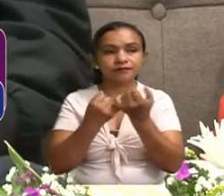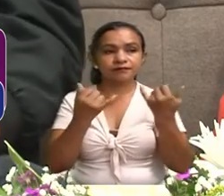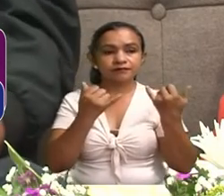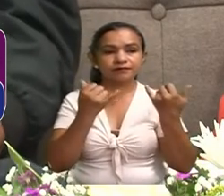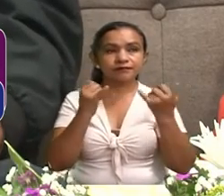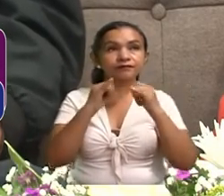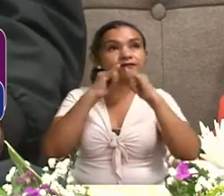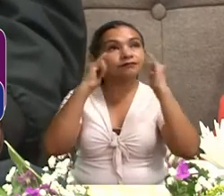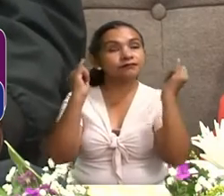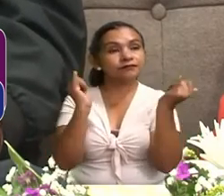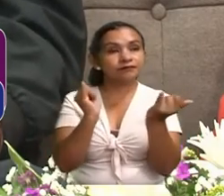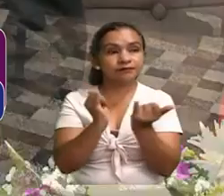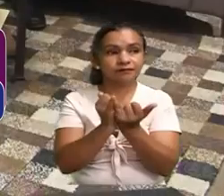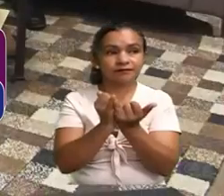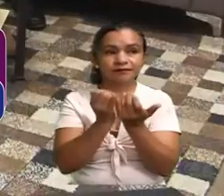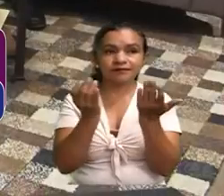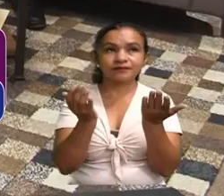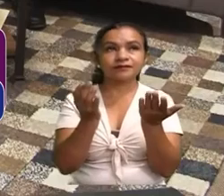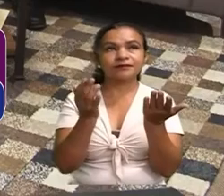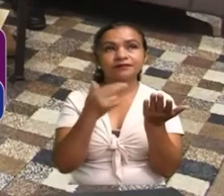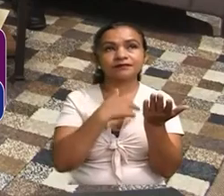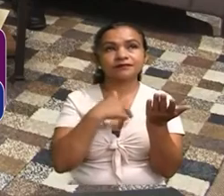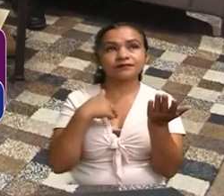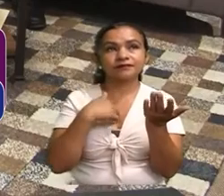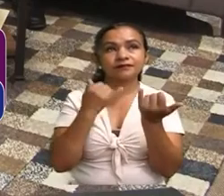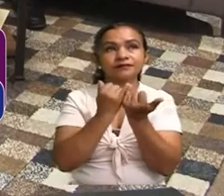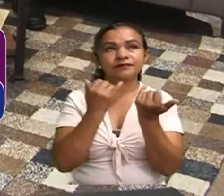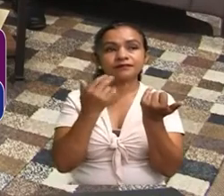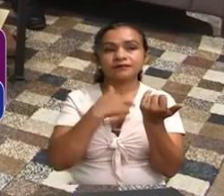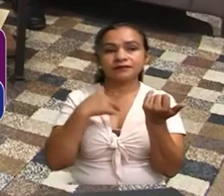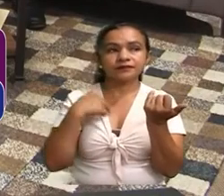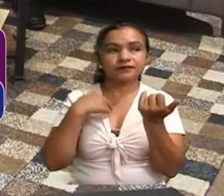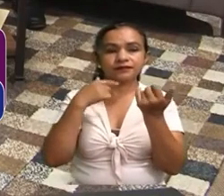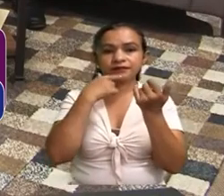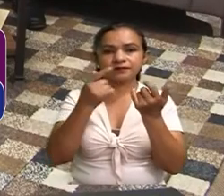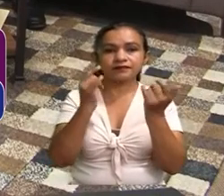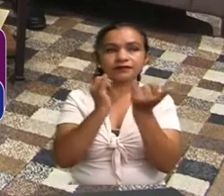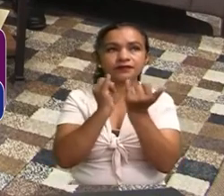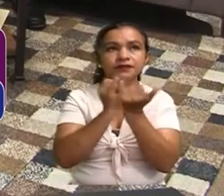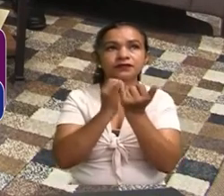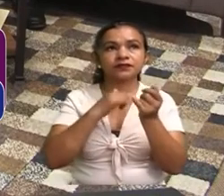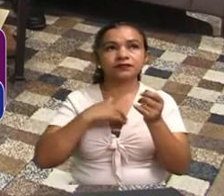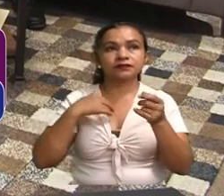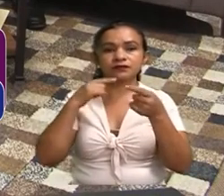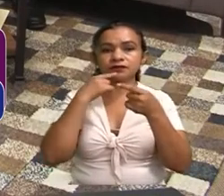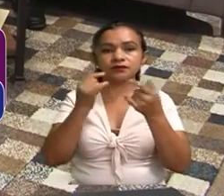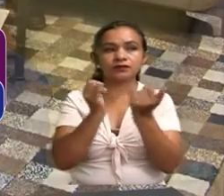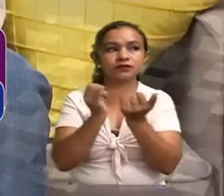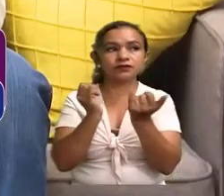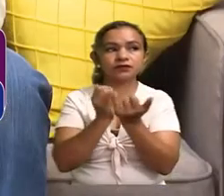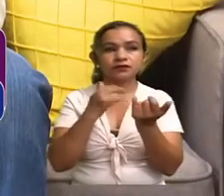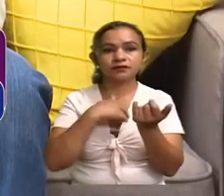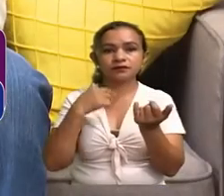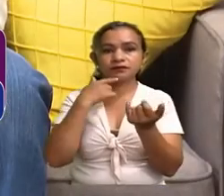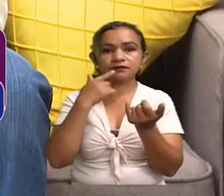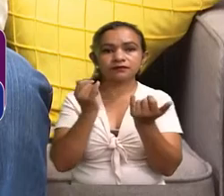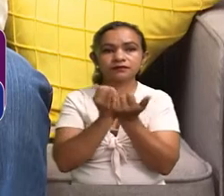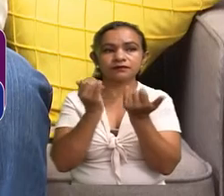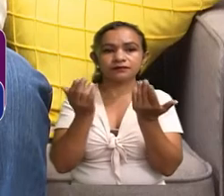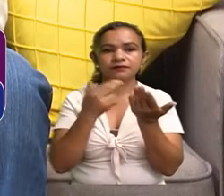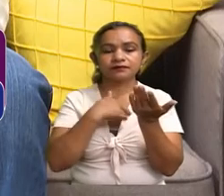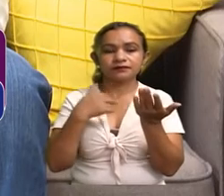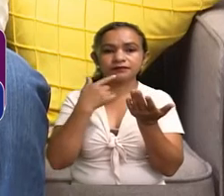Y en ese sentido, bueno, los retos no plantados a partir de este encuentro, porque entiendo que también hay, bueno, en principio, un